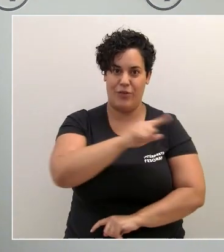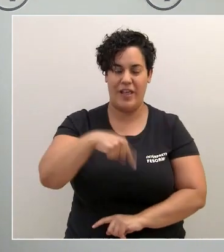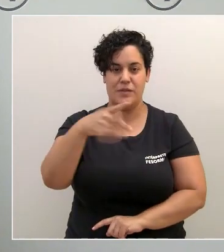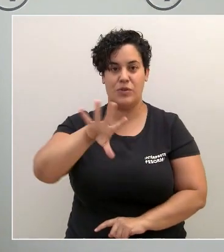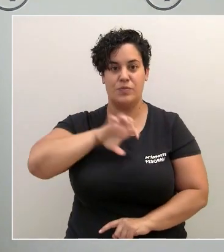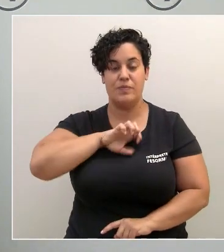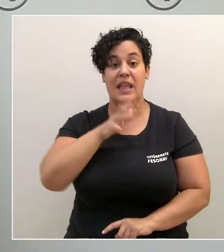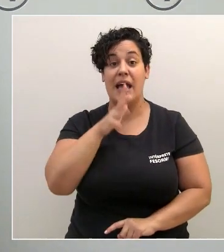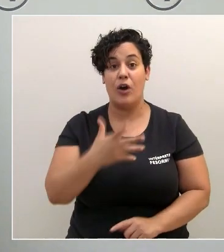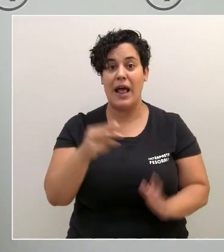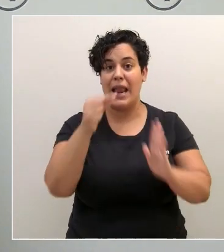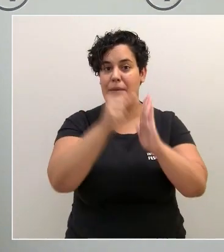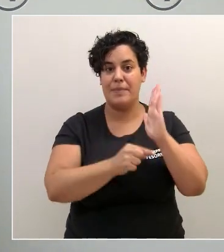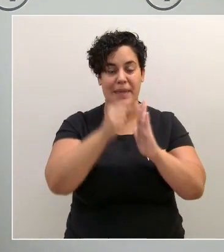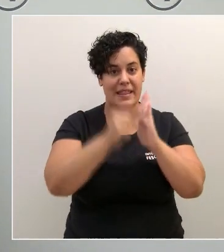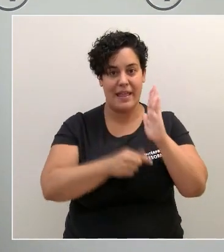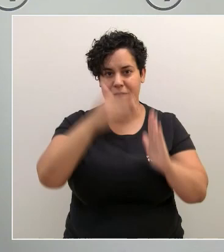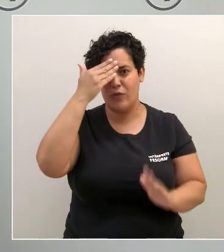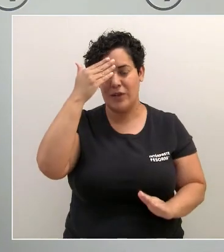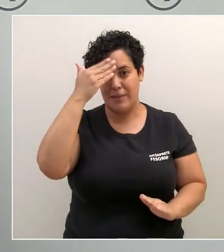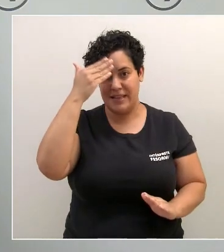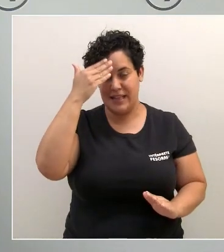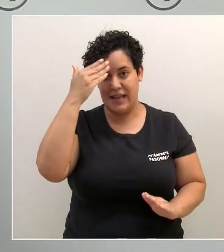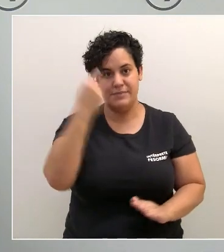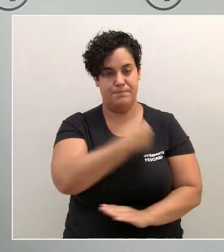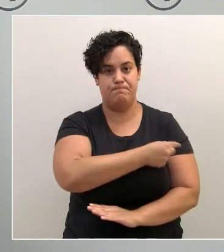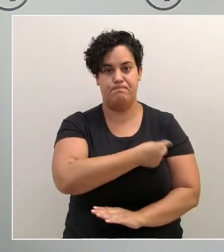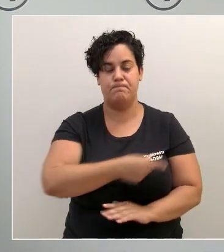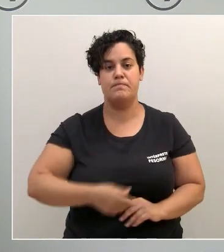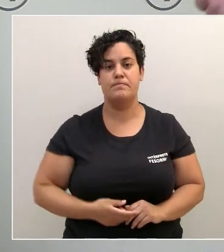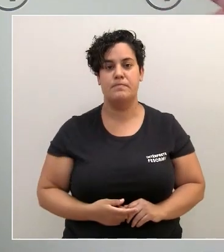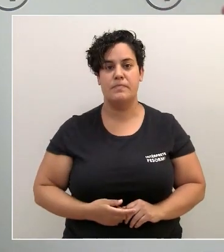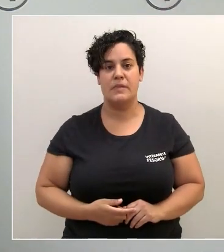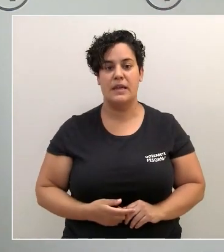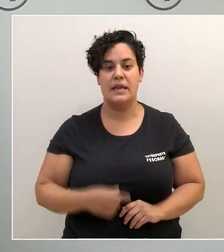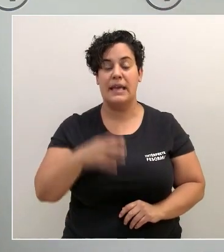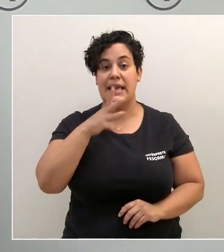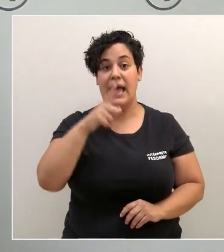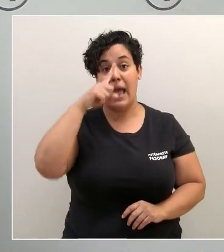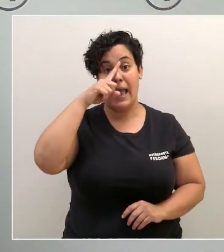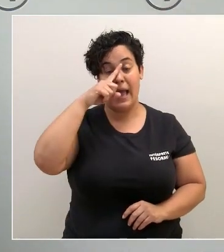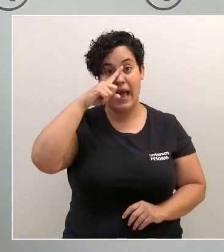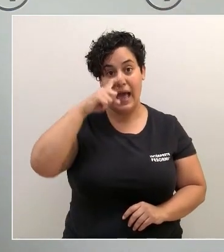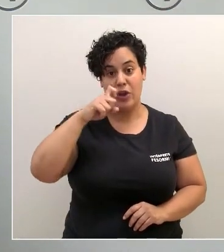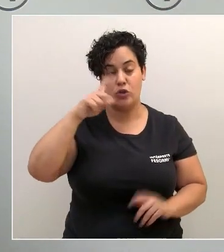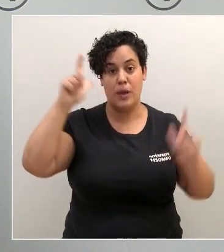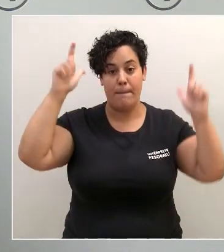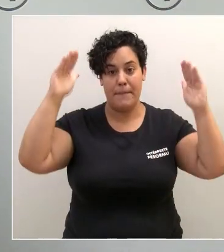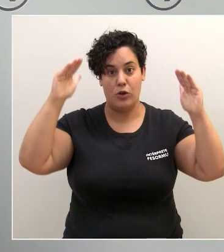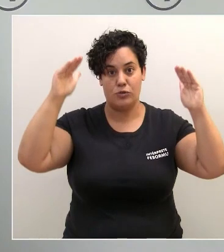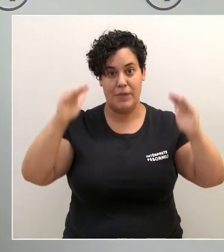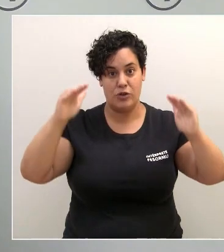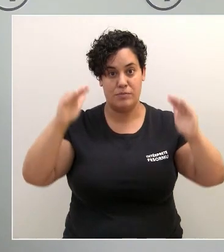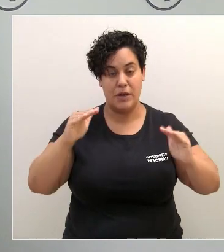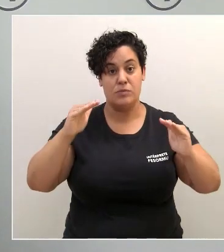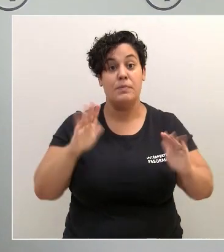es la vacunación y según estamos bajando en grupos de edad, lo que observamos es que personas citadas a